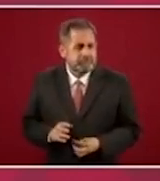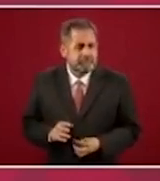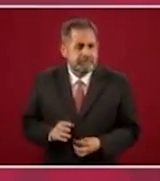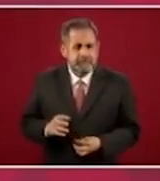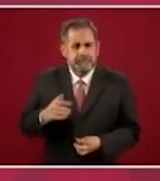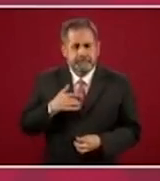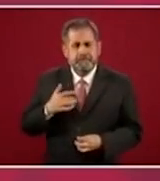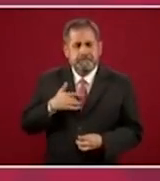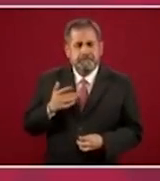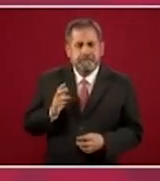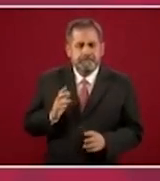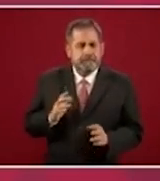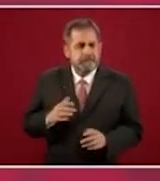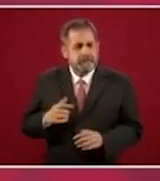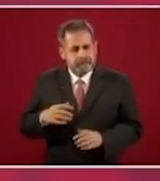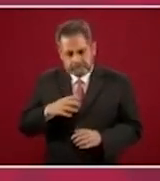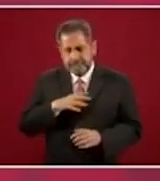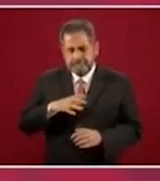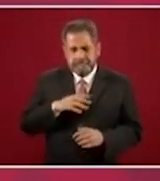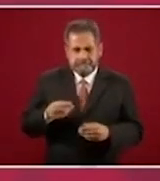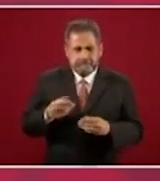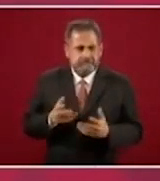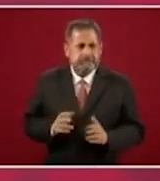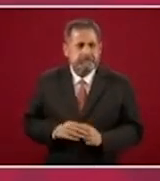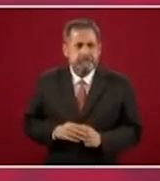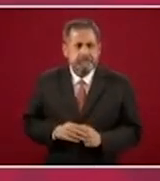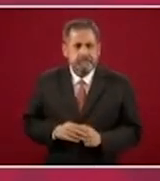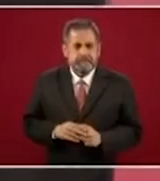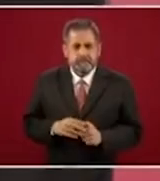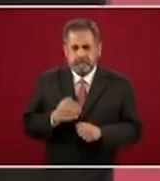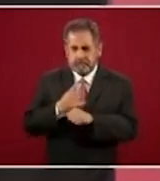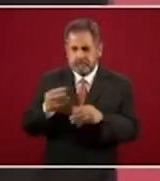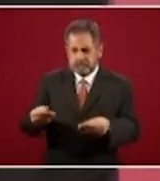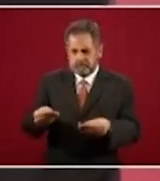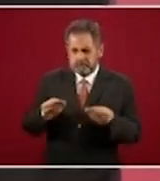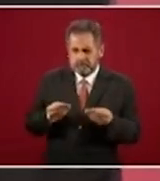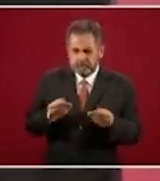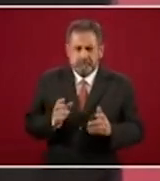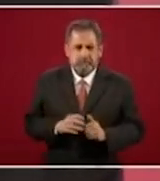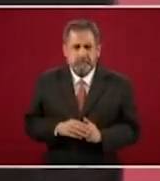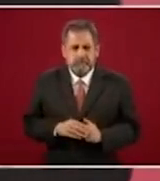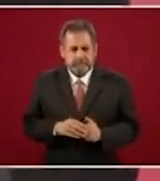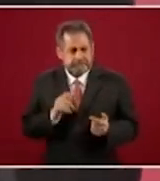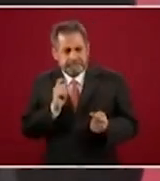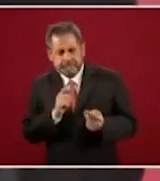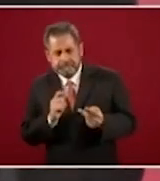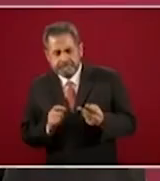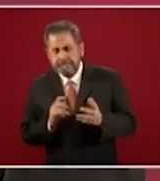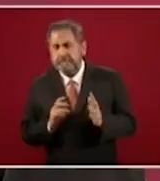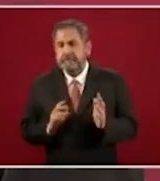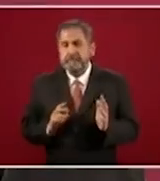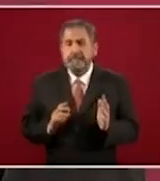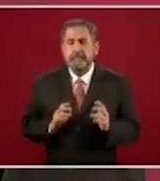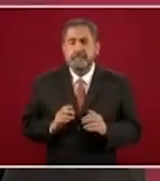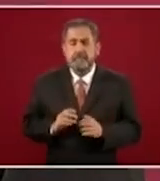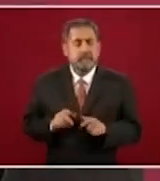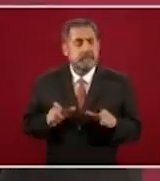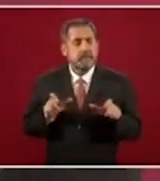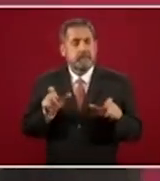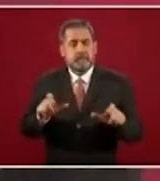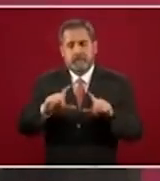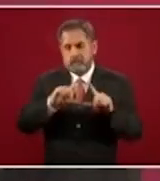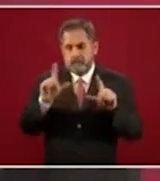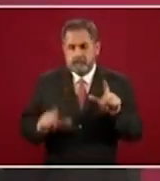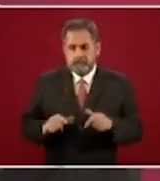yo tengo pues información de qué la guardia